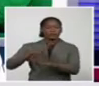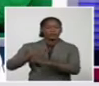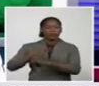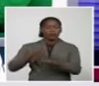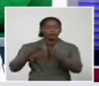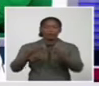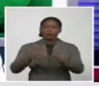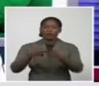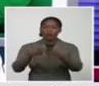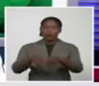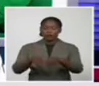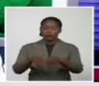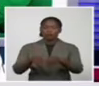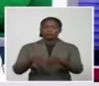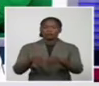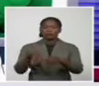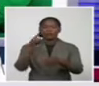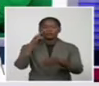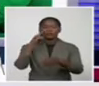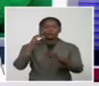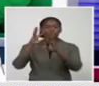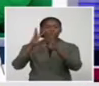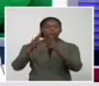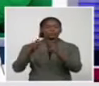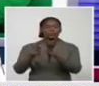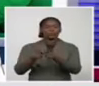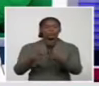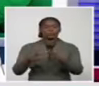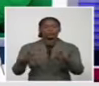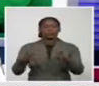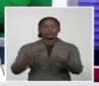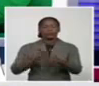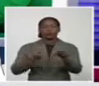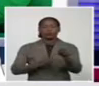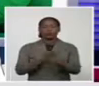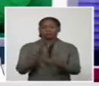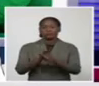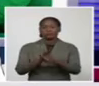incrementan sus tasas en comparación con el día anterior. La Habana,